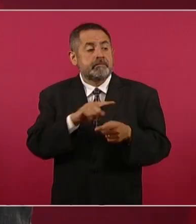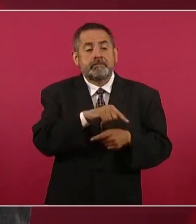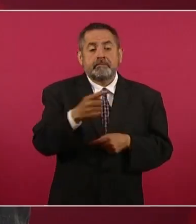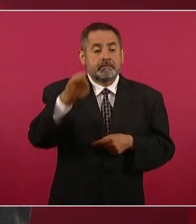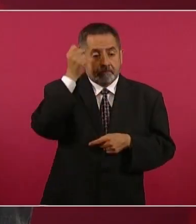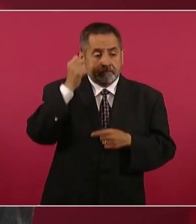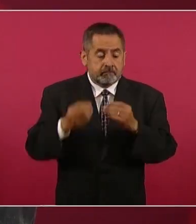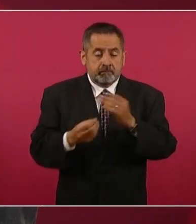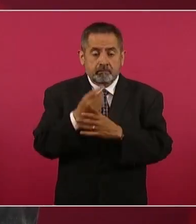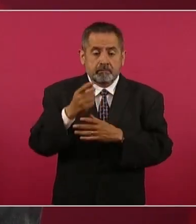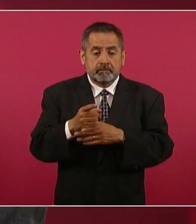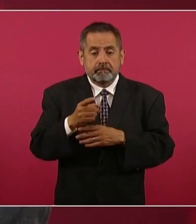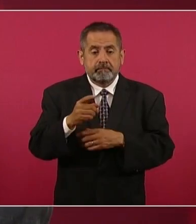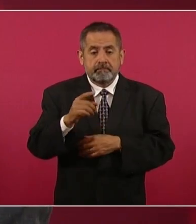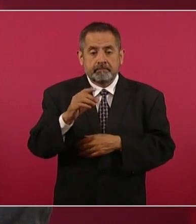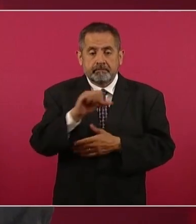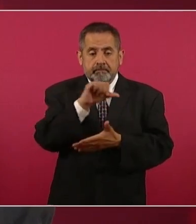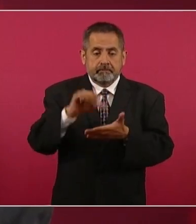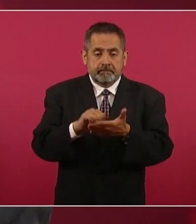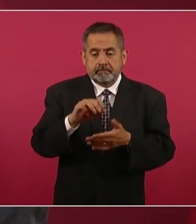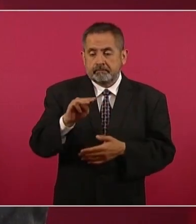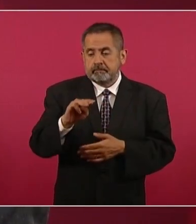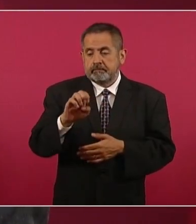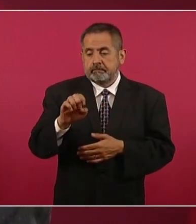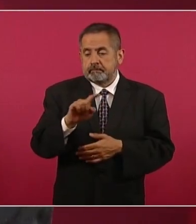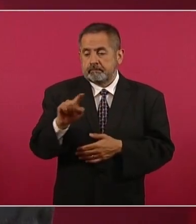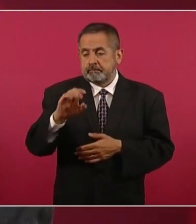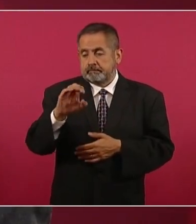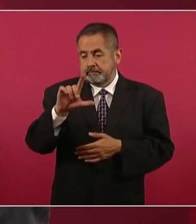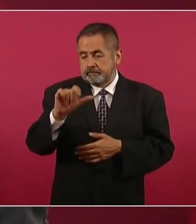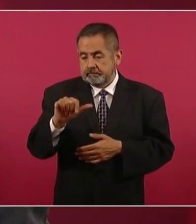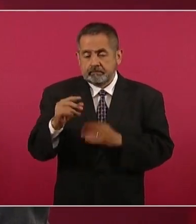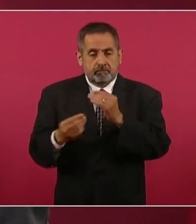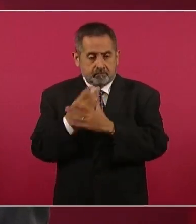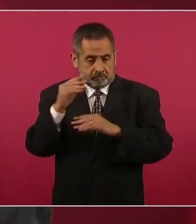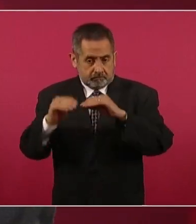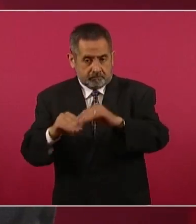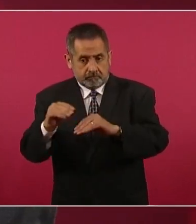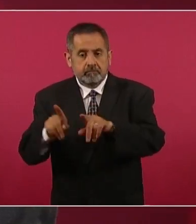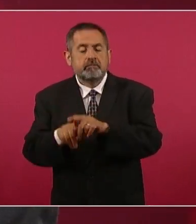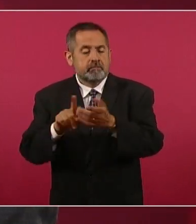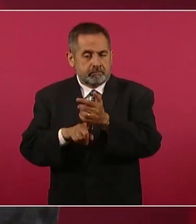debió haber ocurrido siempre, pero con todo gusto vamos a revisar lo de los reembolsos, porque